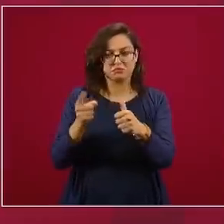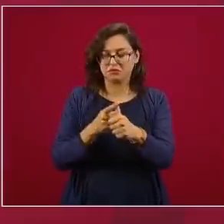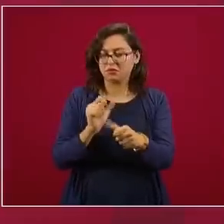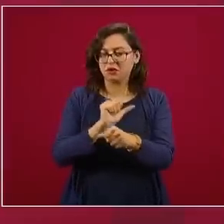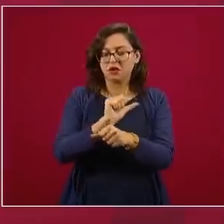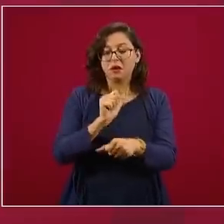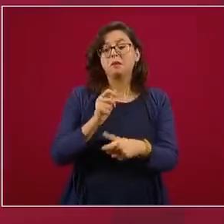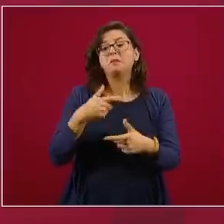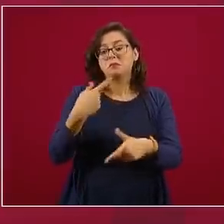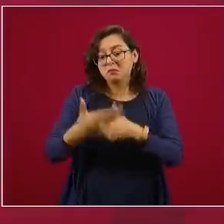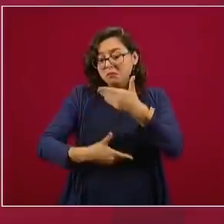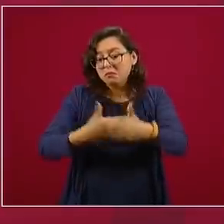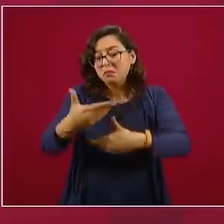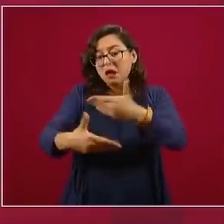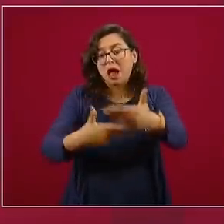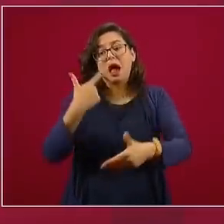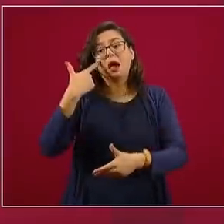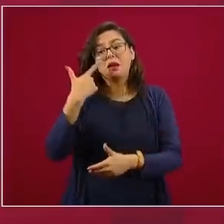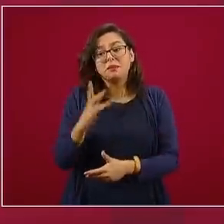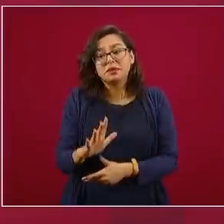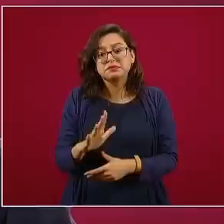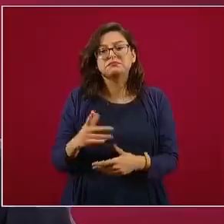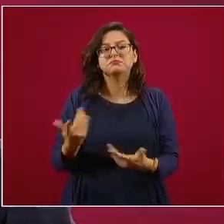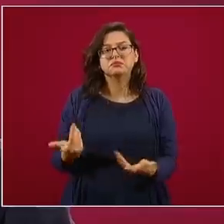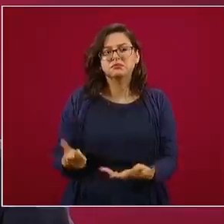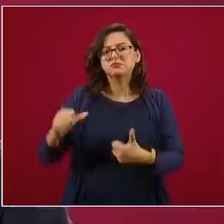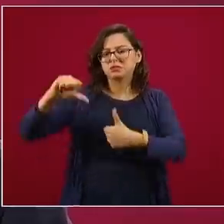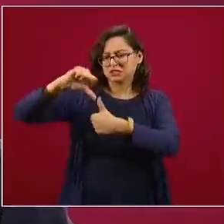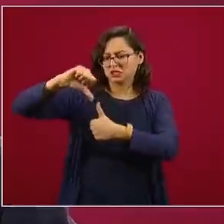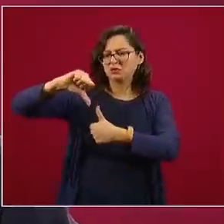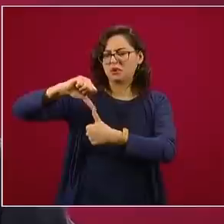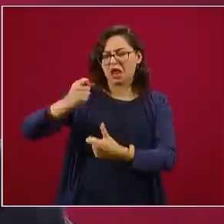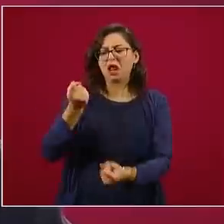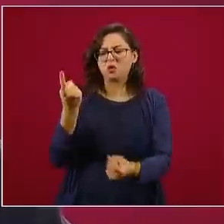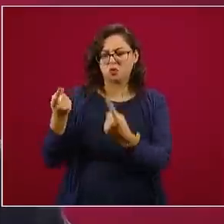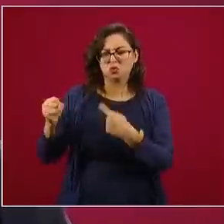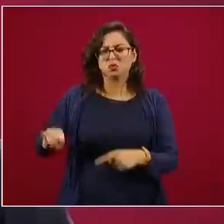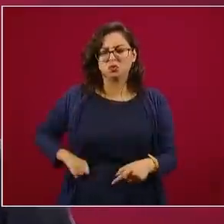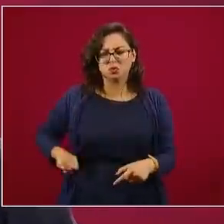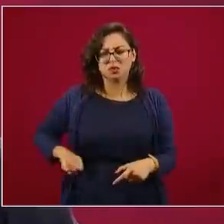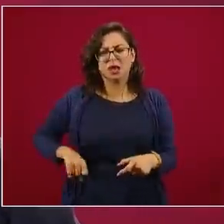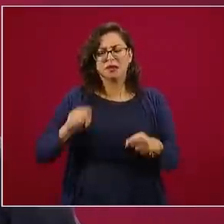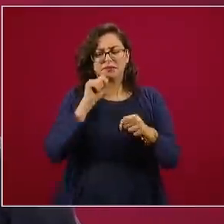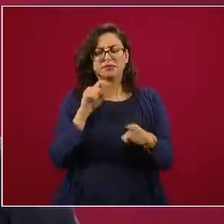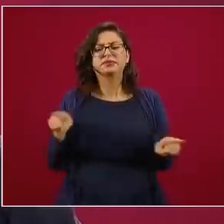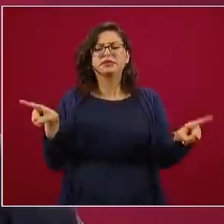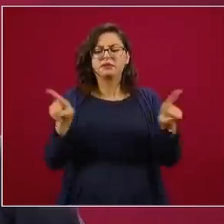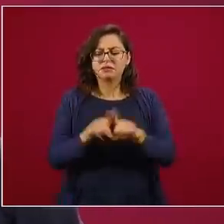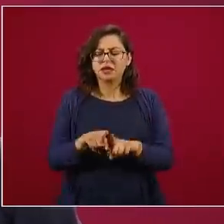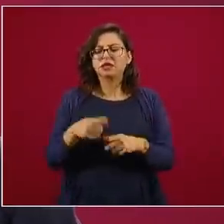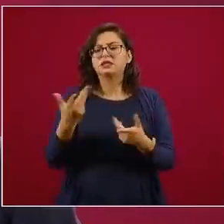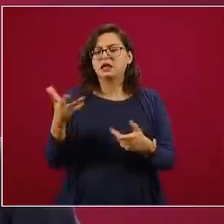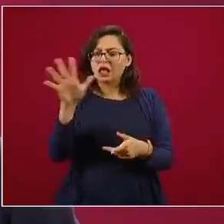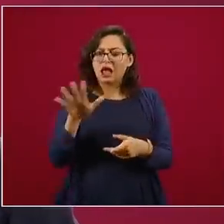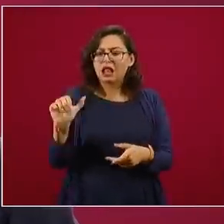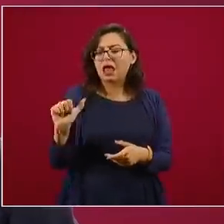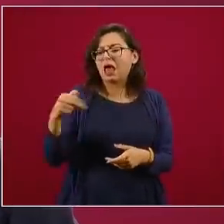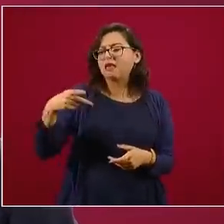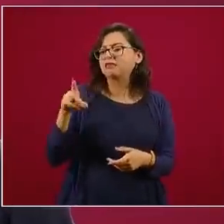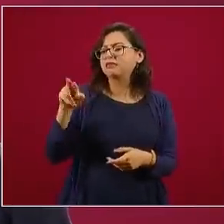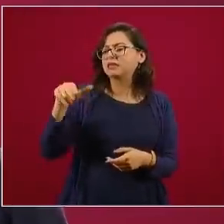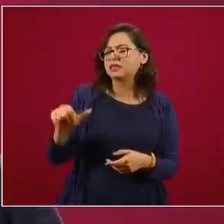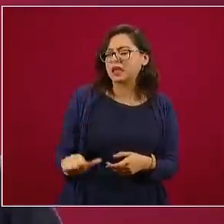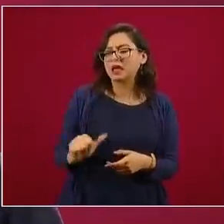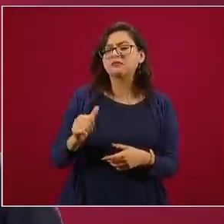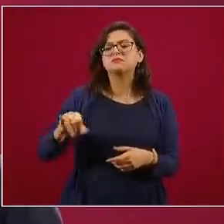Estaremos hablando, pero tenemos algunos países de Centroamérica que ya han manifestado interés y algunos países de región andina que ya han manifestado